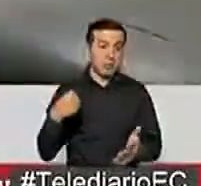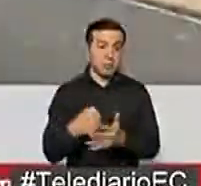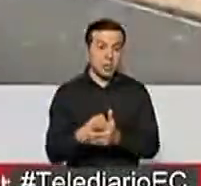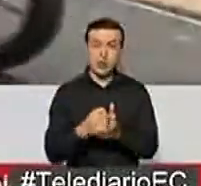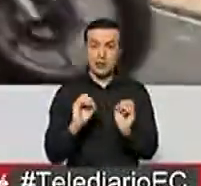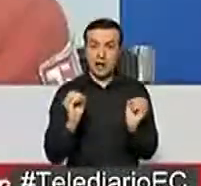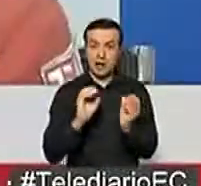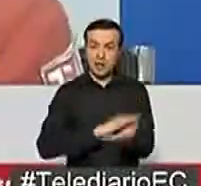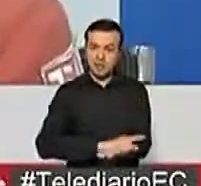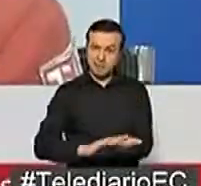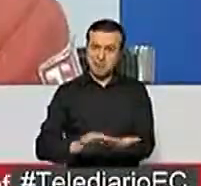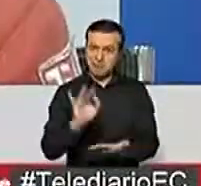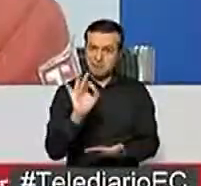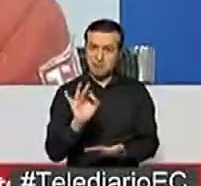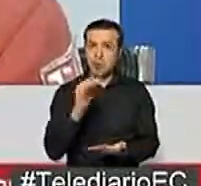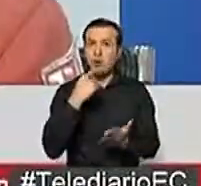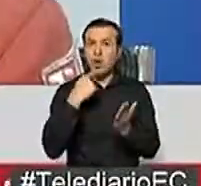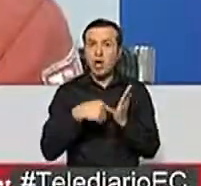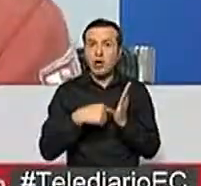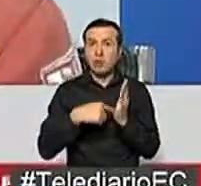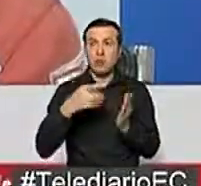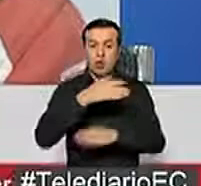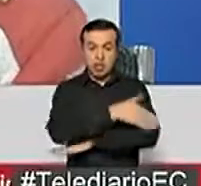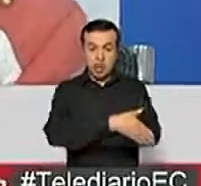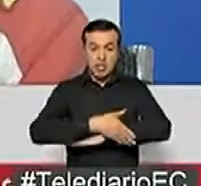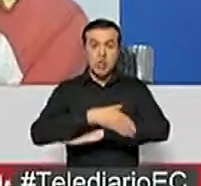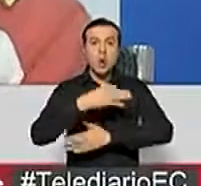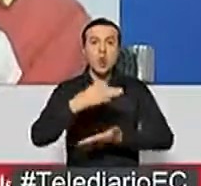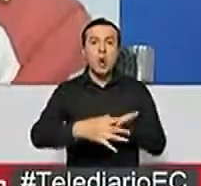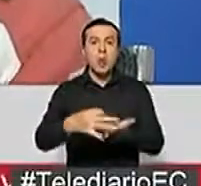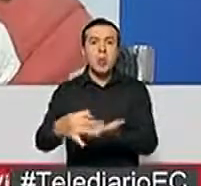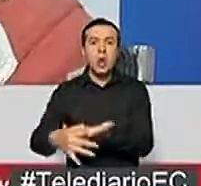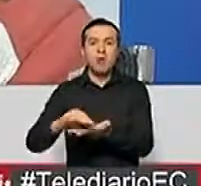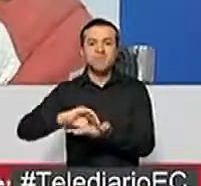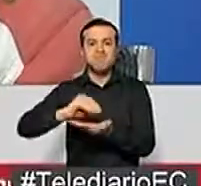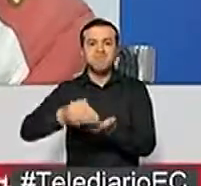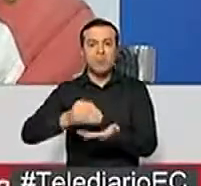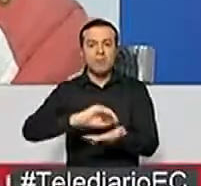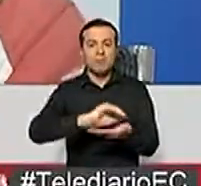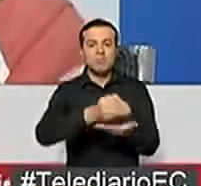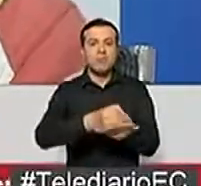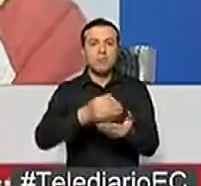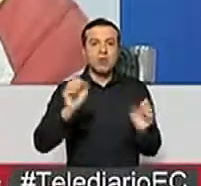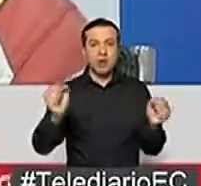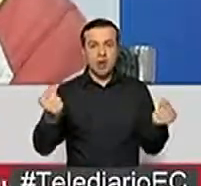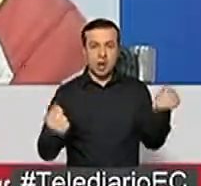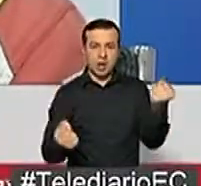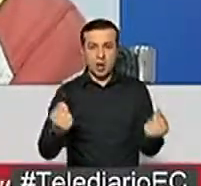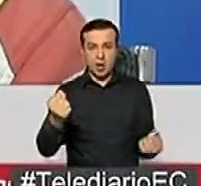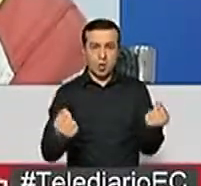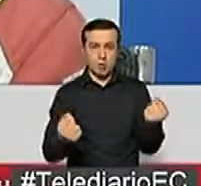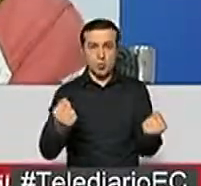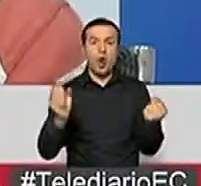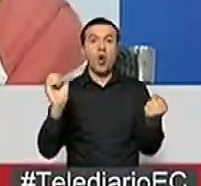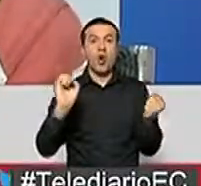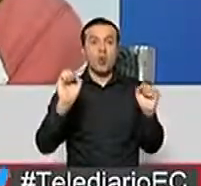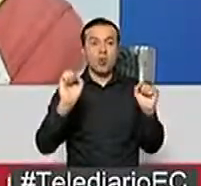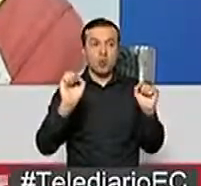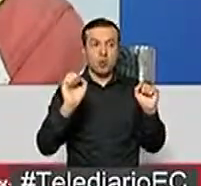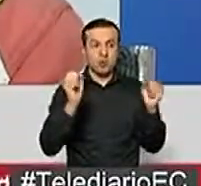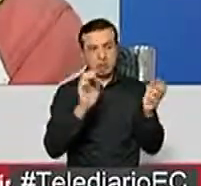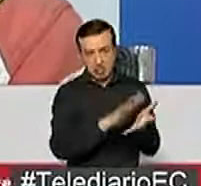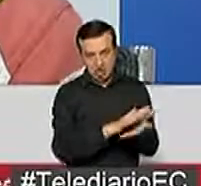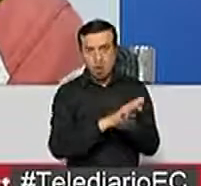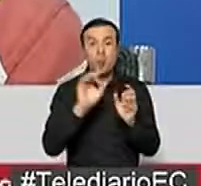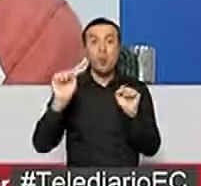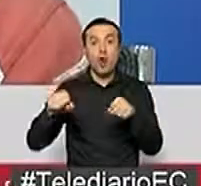de siniestro. Estos bachados lo único que hacen es generan unos pupos en los cuales en un vehículo de dos ruedas a 50 kilómetros